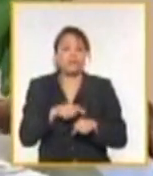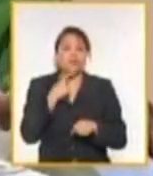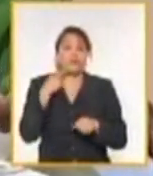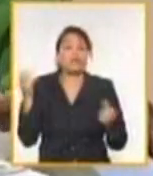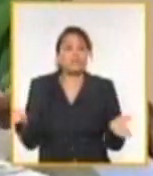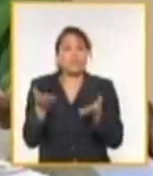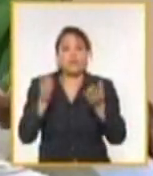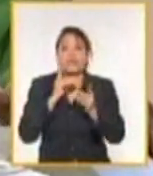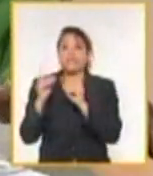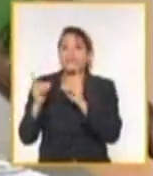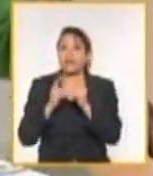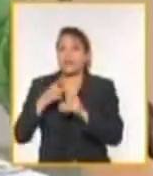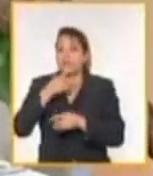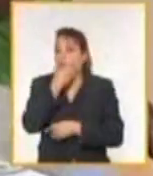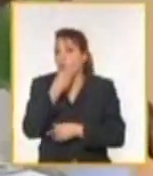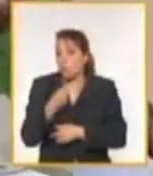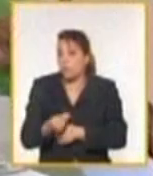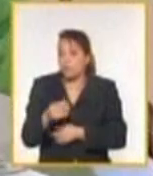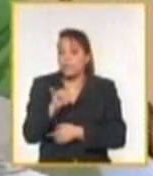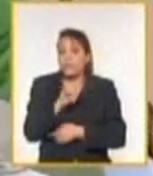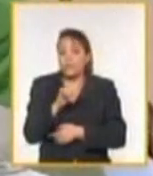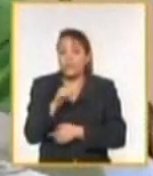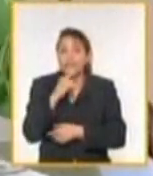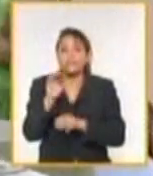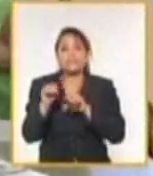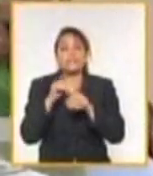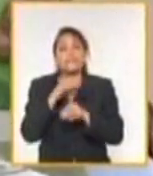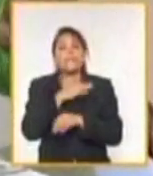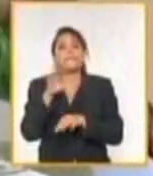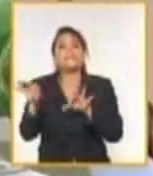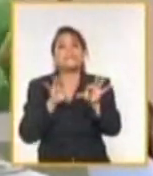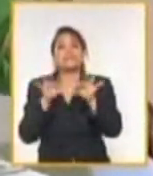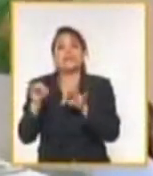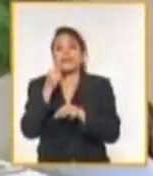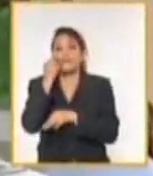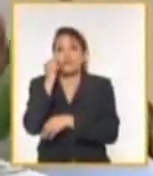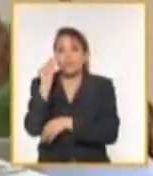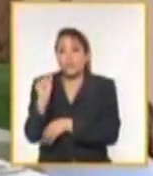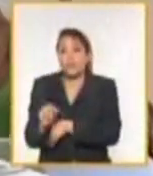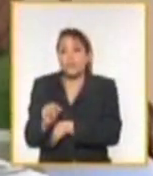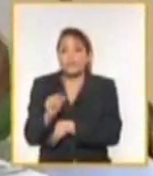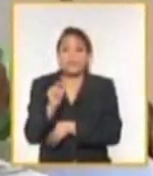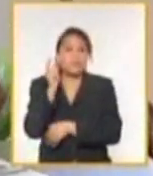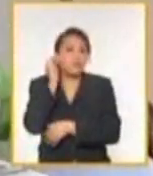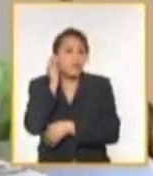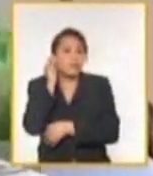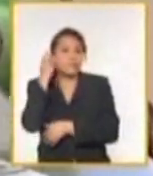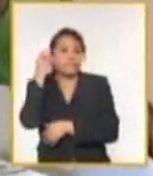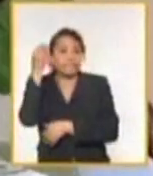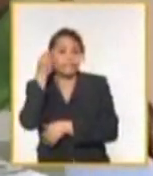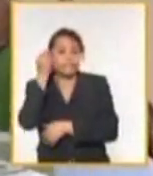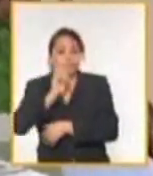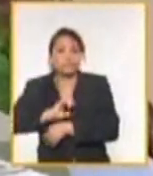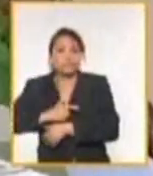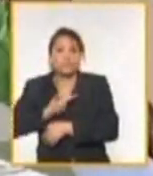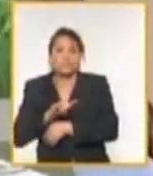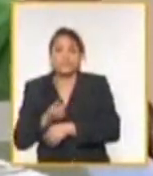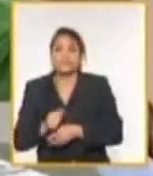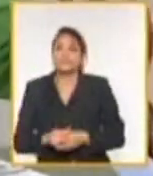el diálogo de generaciones, pero estamos invitando a esos hombres y mujeres del pensamiento y de la cultura cubana, de la